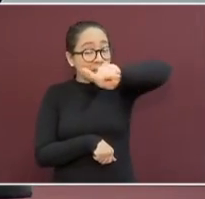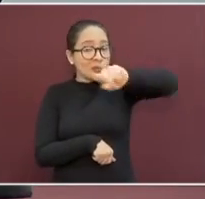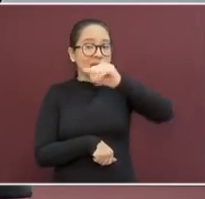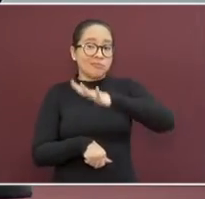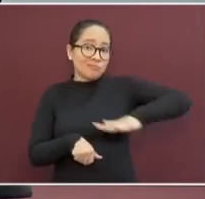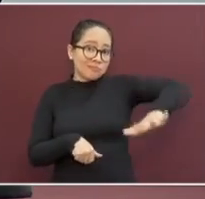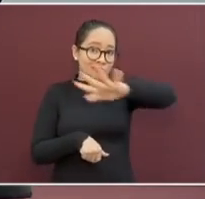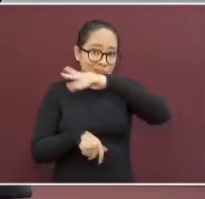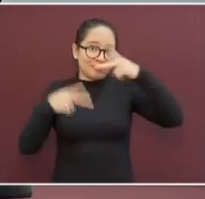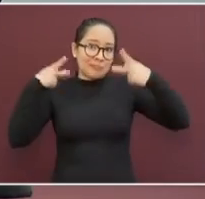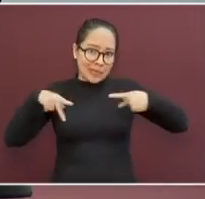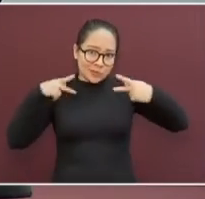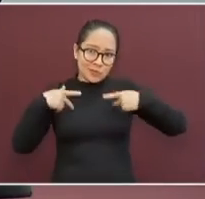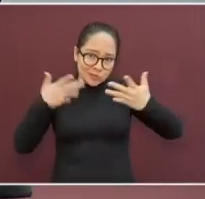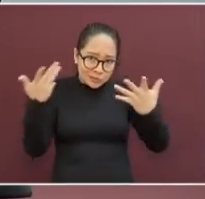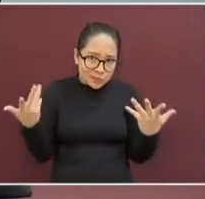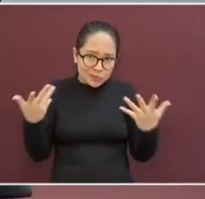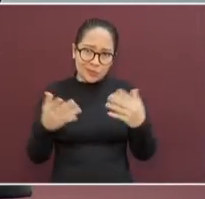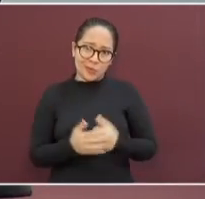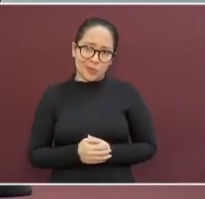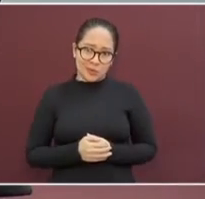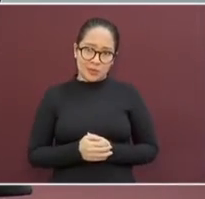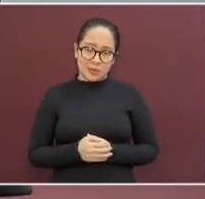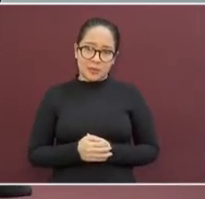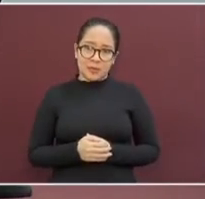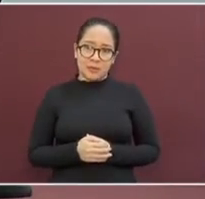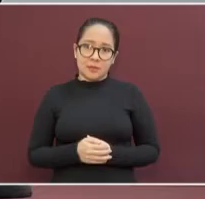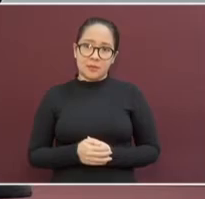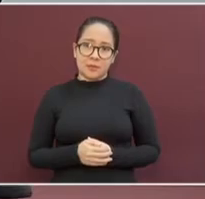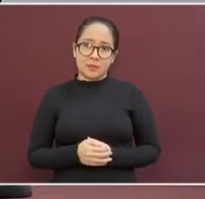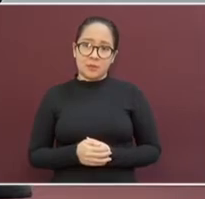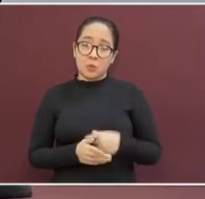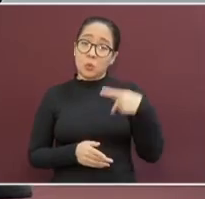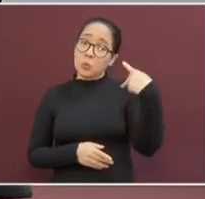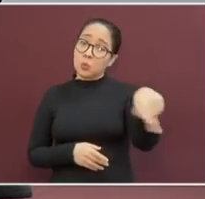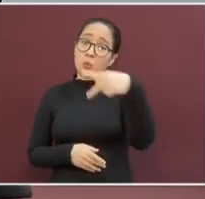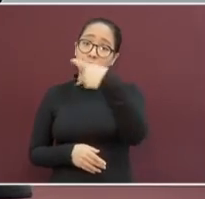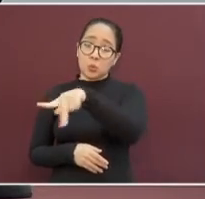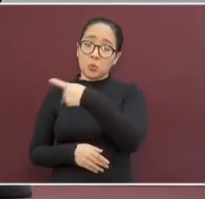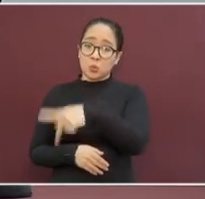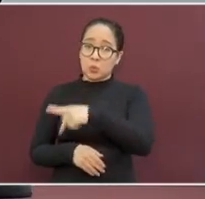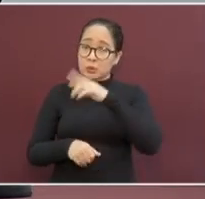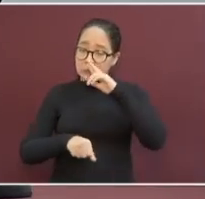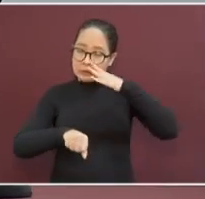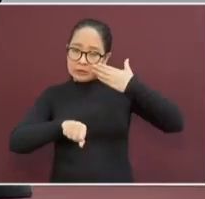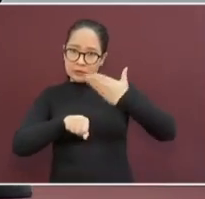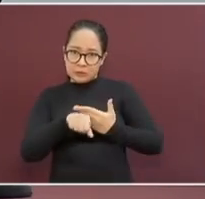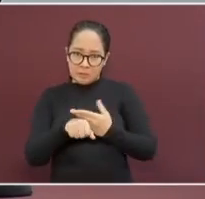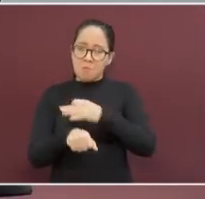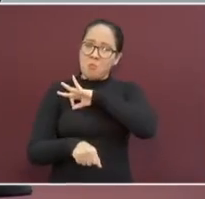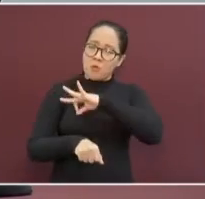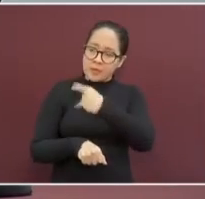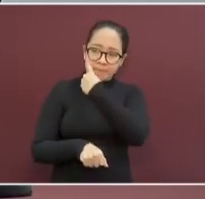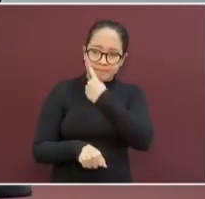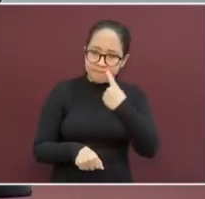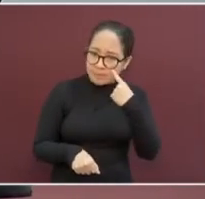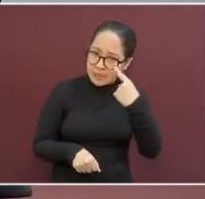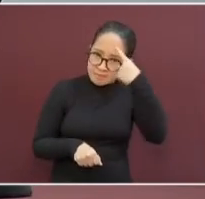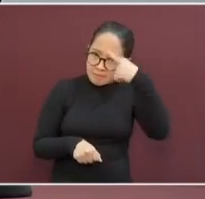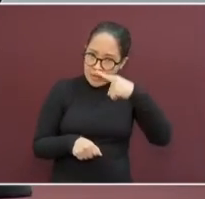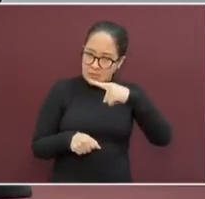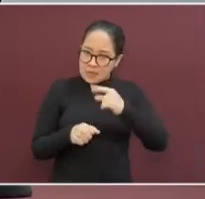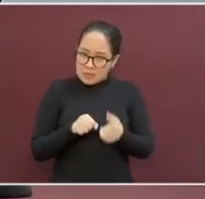como población repito en ustedes está el poder de abatir